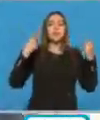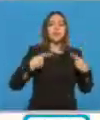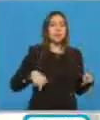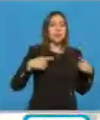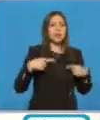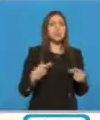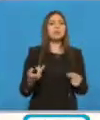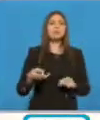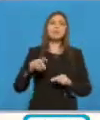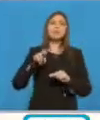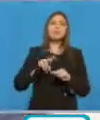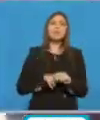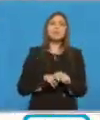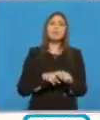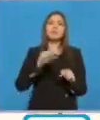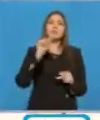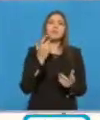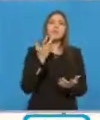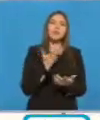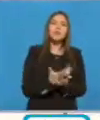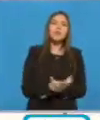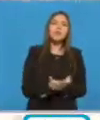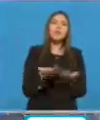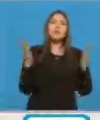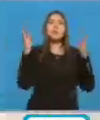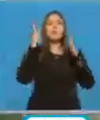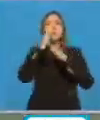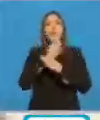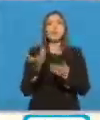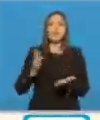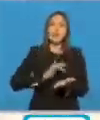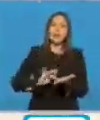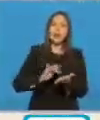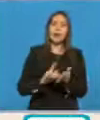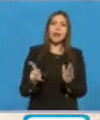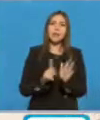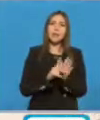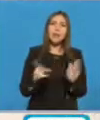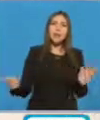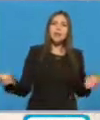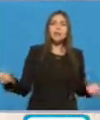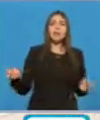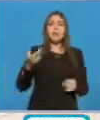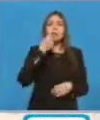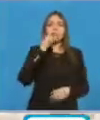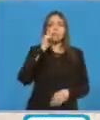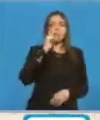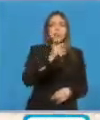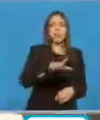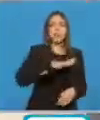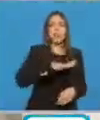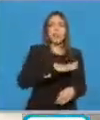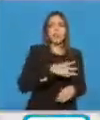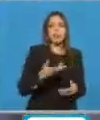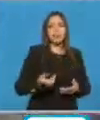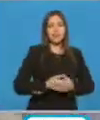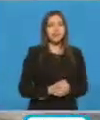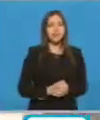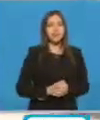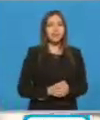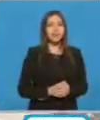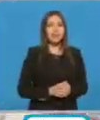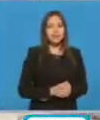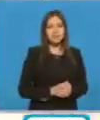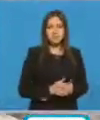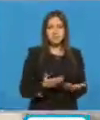se sienta un ratito a descansar, a leer el periódico. Mira, ahí está el maestro que estaba leyendo el periódico. Le